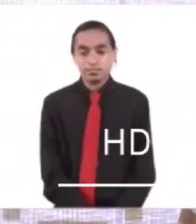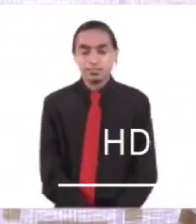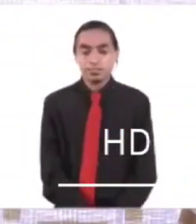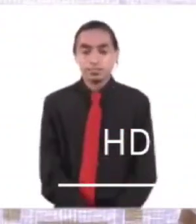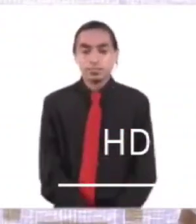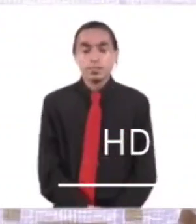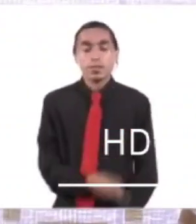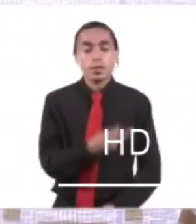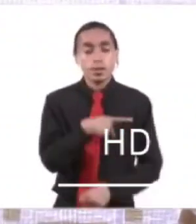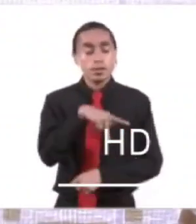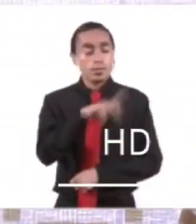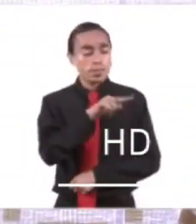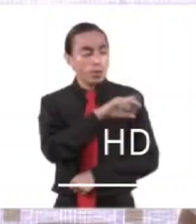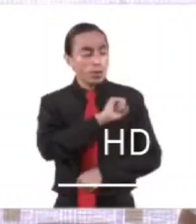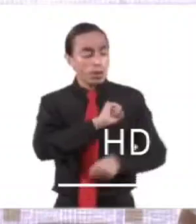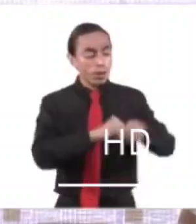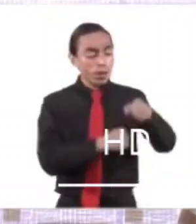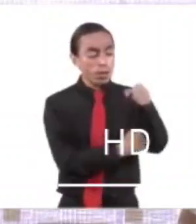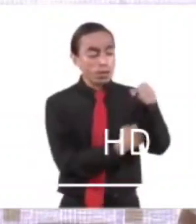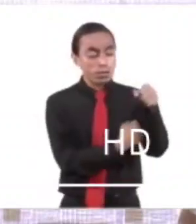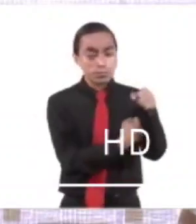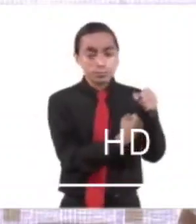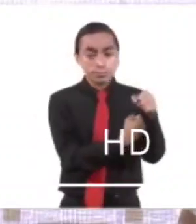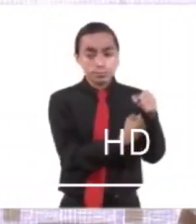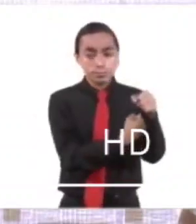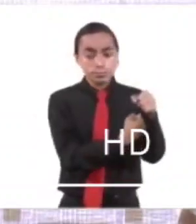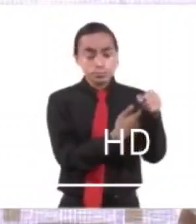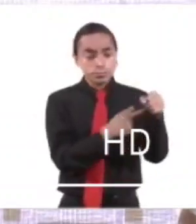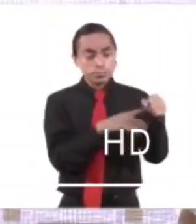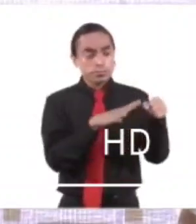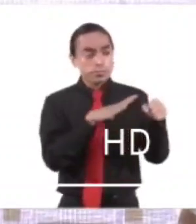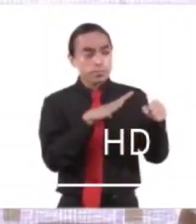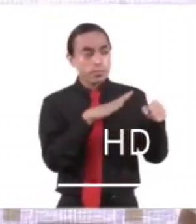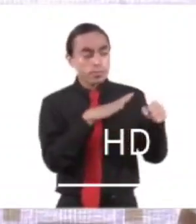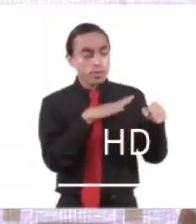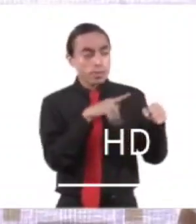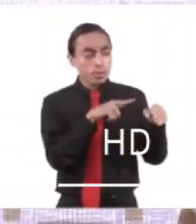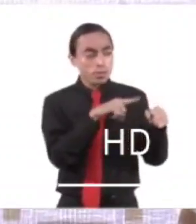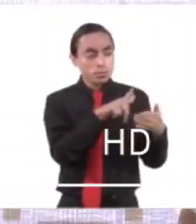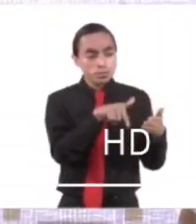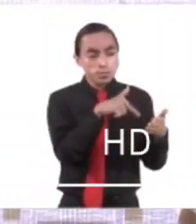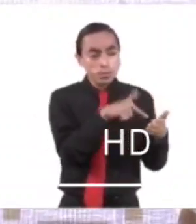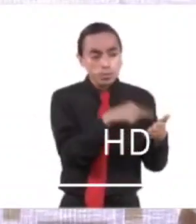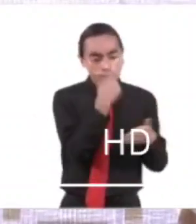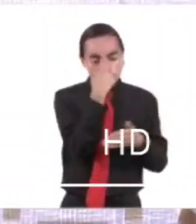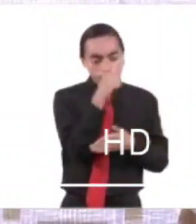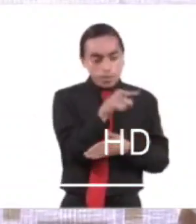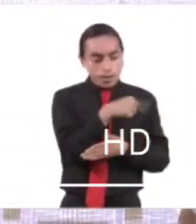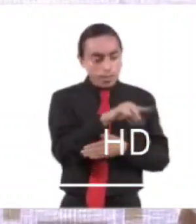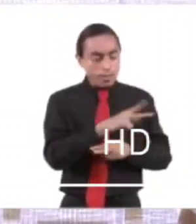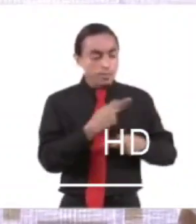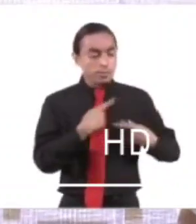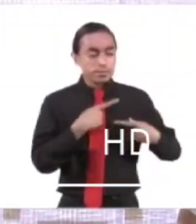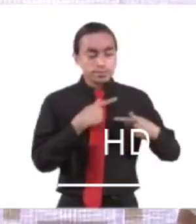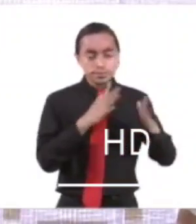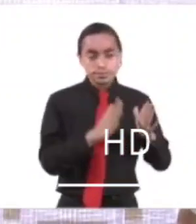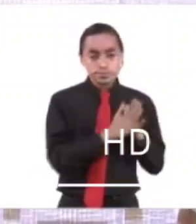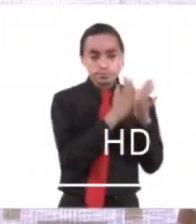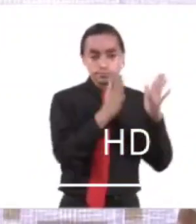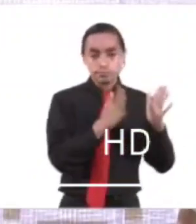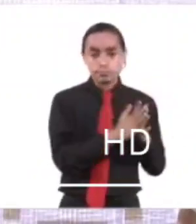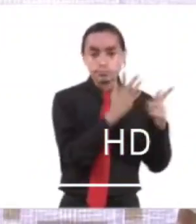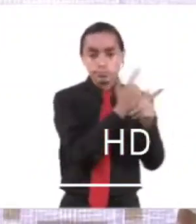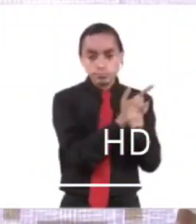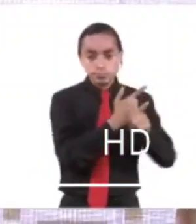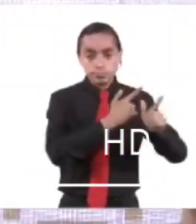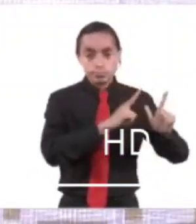Pero los pilares se concibieron como espacios para la participación social, para